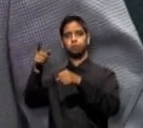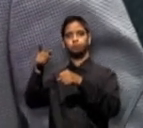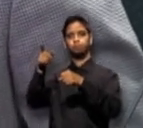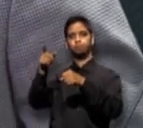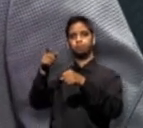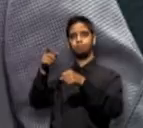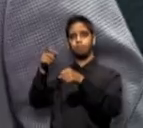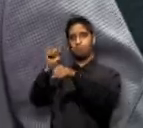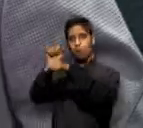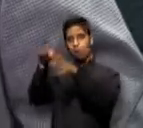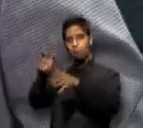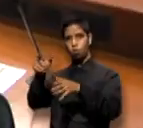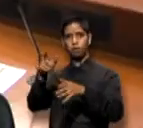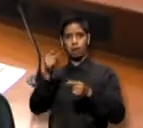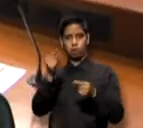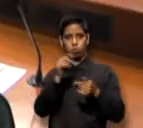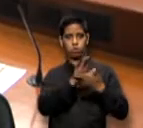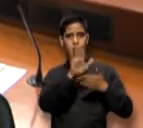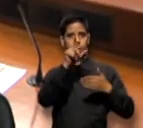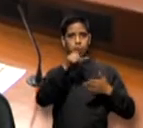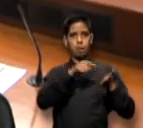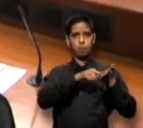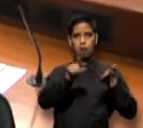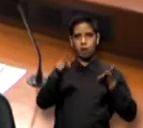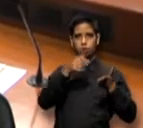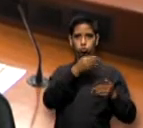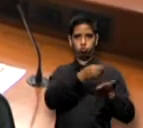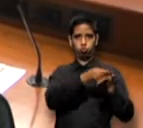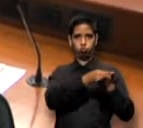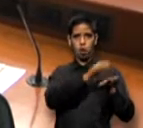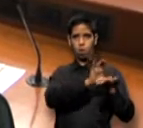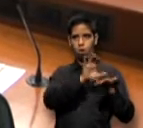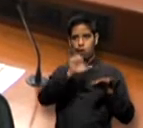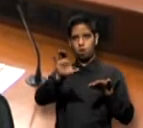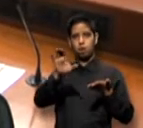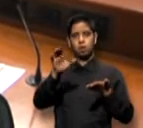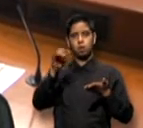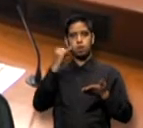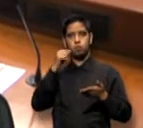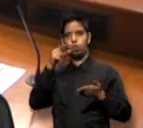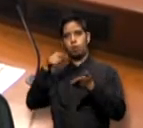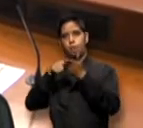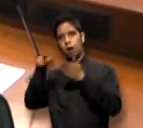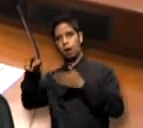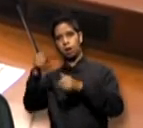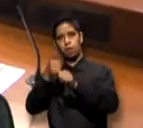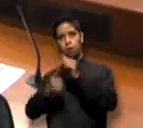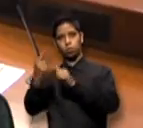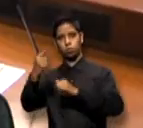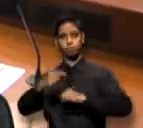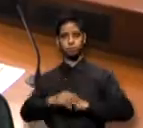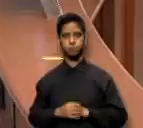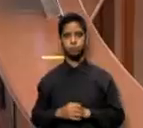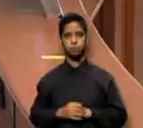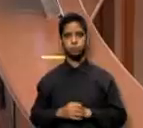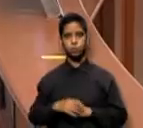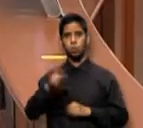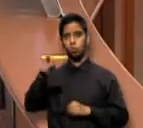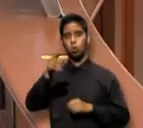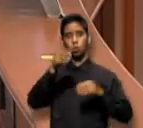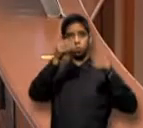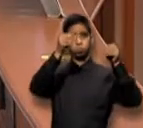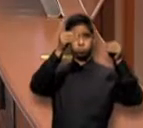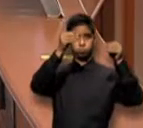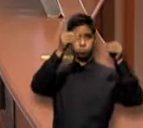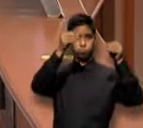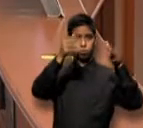nuestro fideicomiso de retiro. Asimismo, aunque dijeron que no se les otorgó turno para deponer, la Asociación de Profesores Universitarios